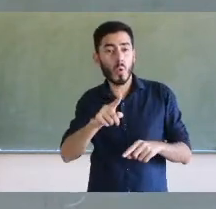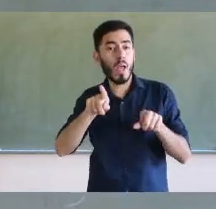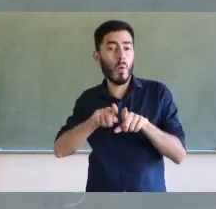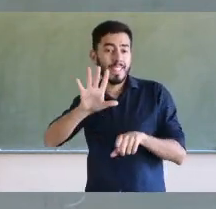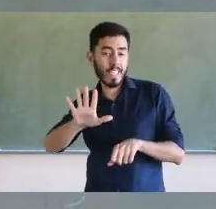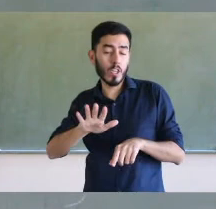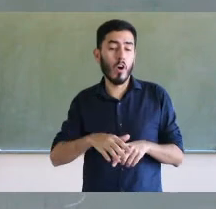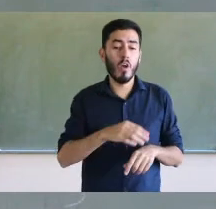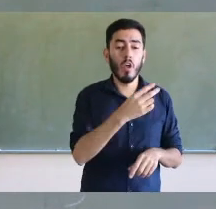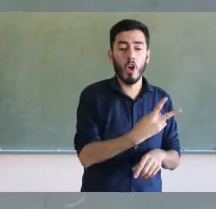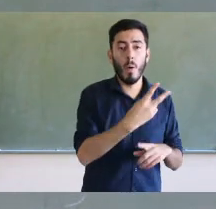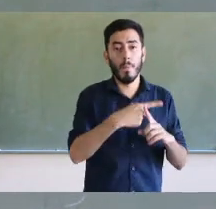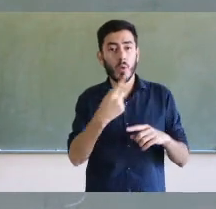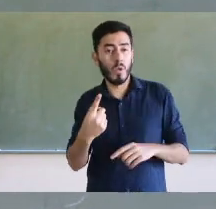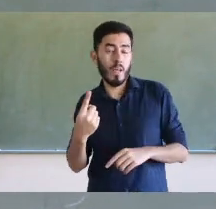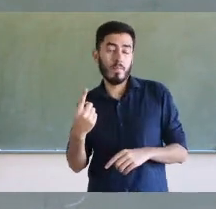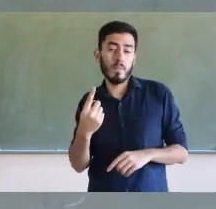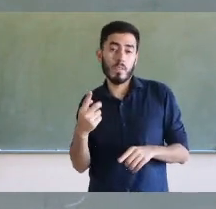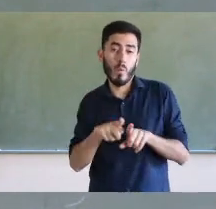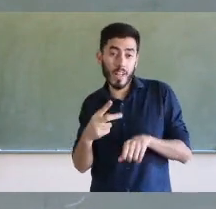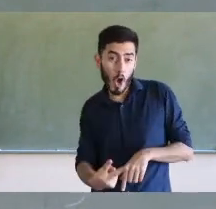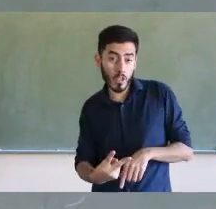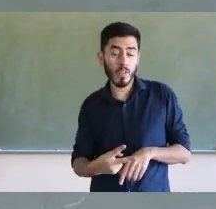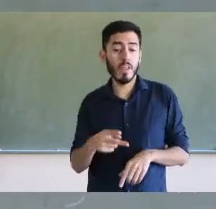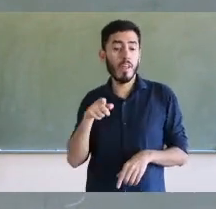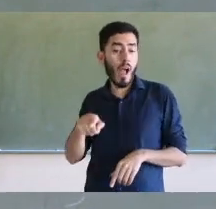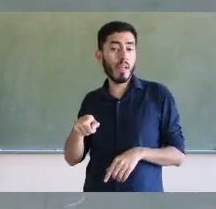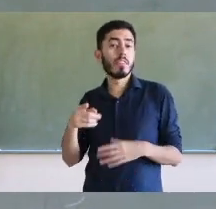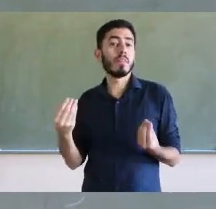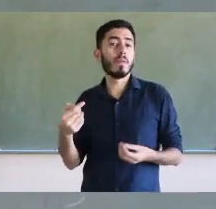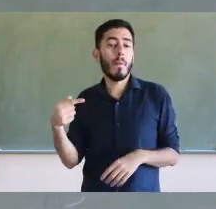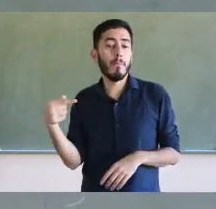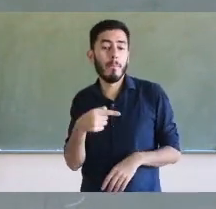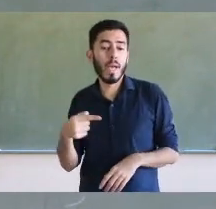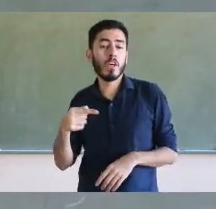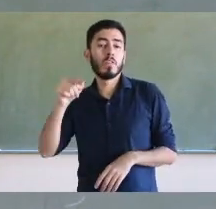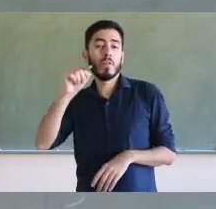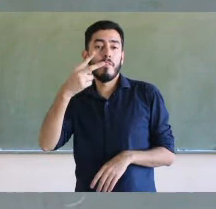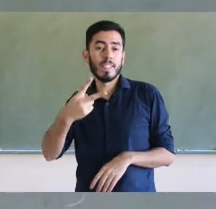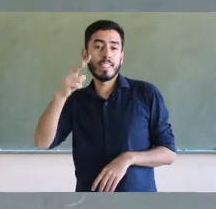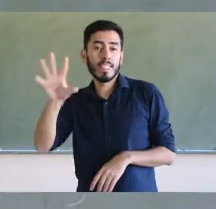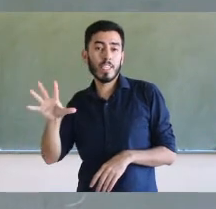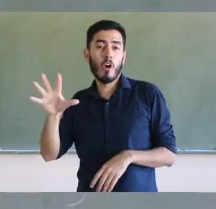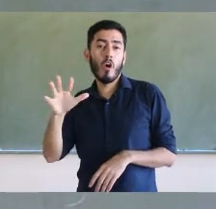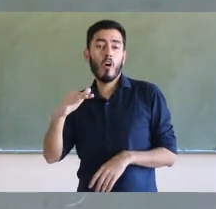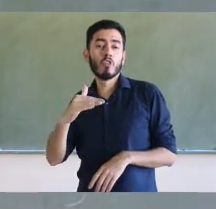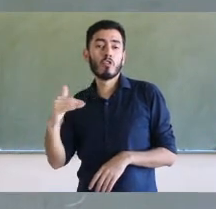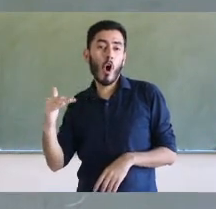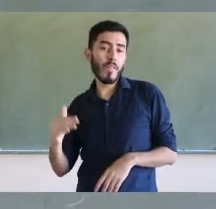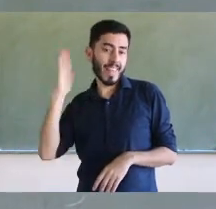2 por 1, 2. ¿Sí? Y a eso le tengo que restar 25 sobre 16.